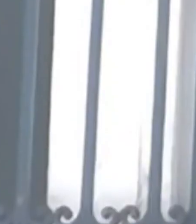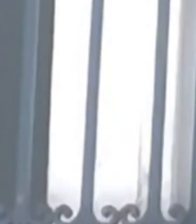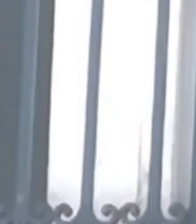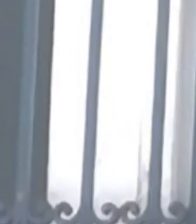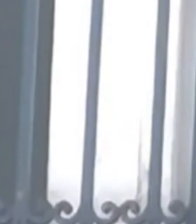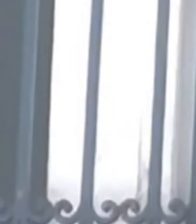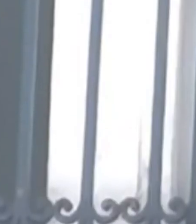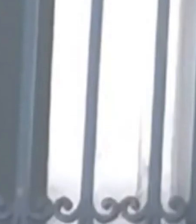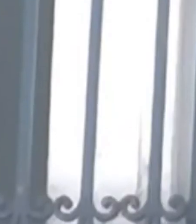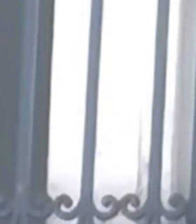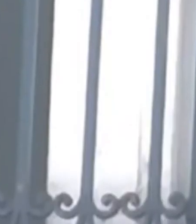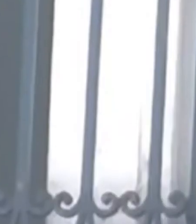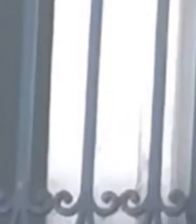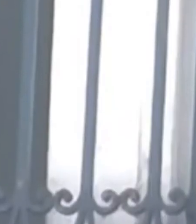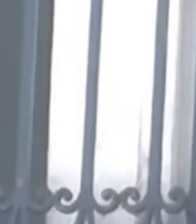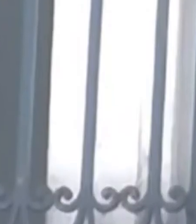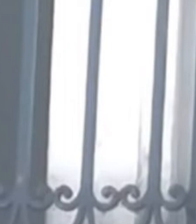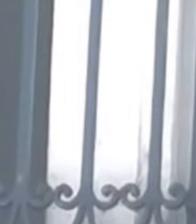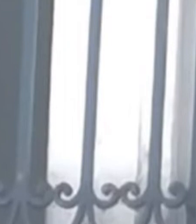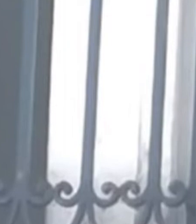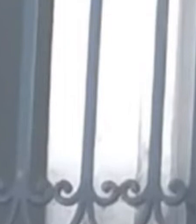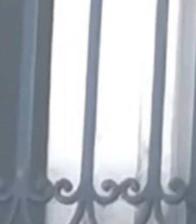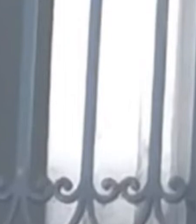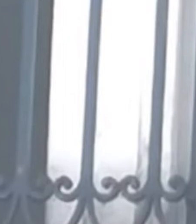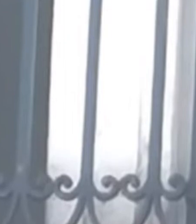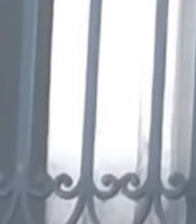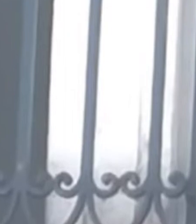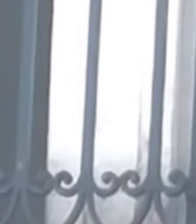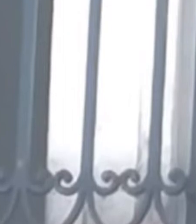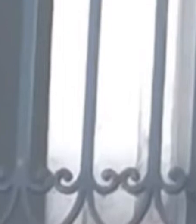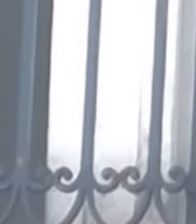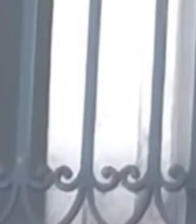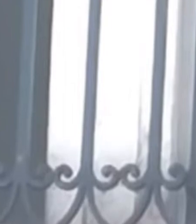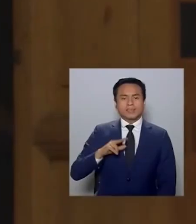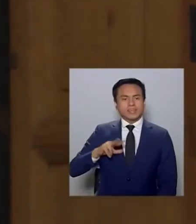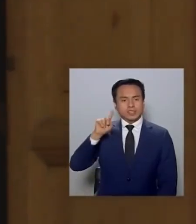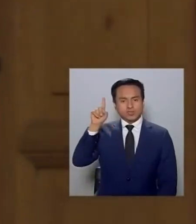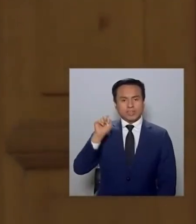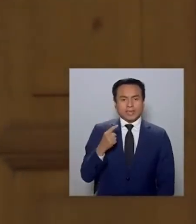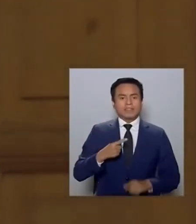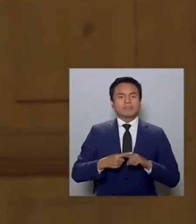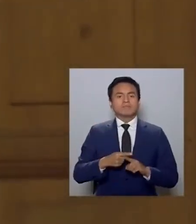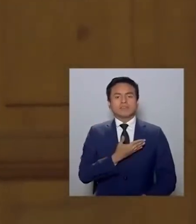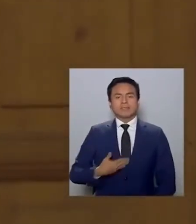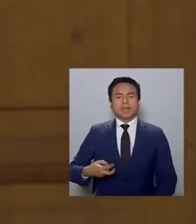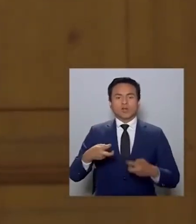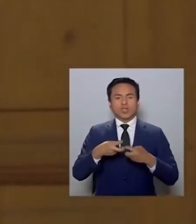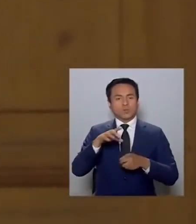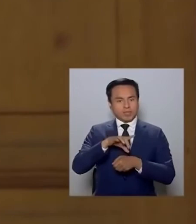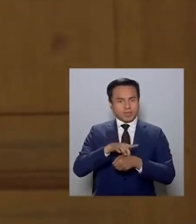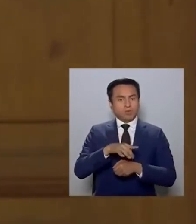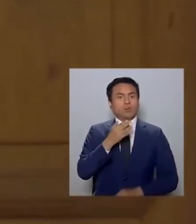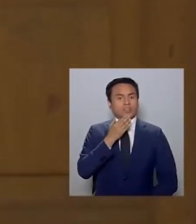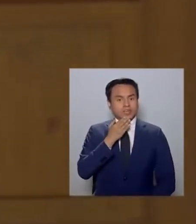este viernes, el abogado Gene Fernández, mayor en retiro de Carabineros, ingresó un escrito ante la Fiscalía en Valparaíso para que se